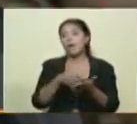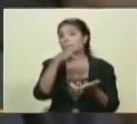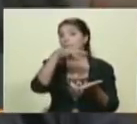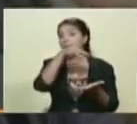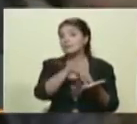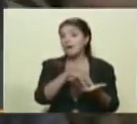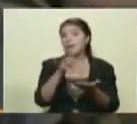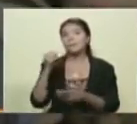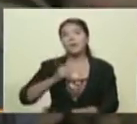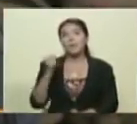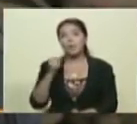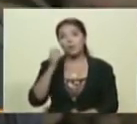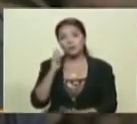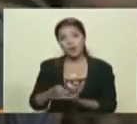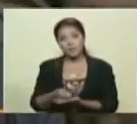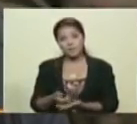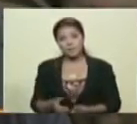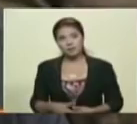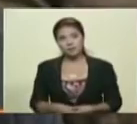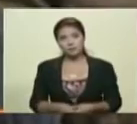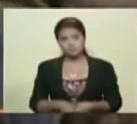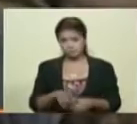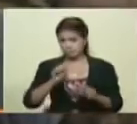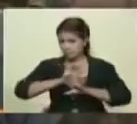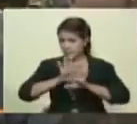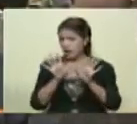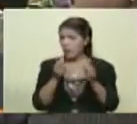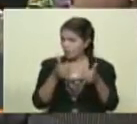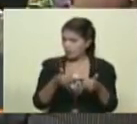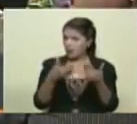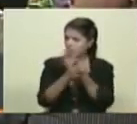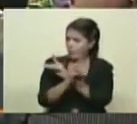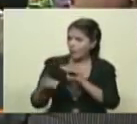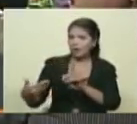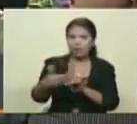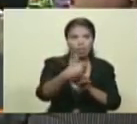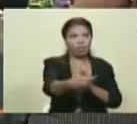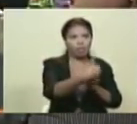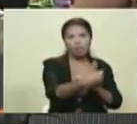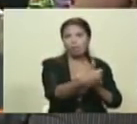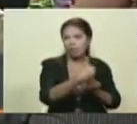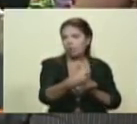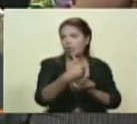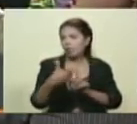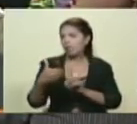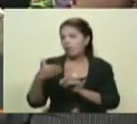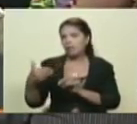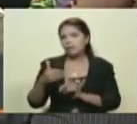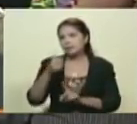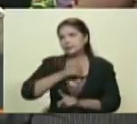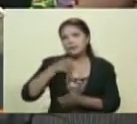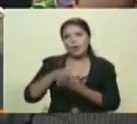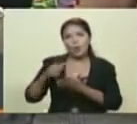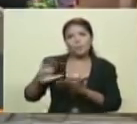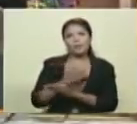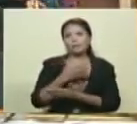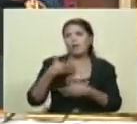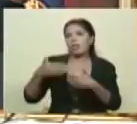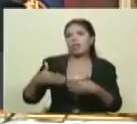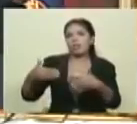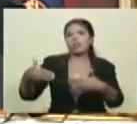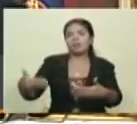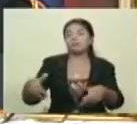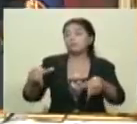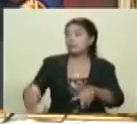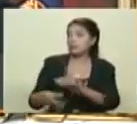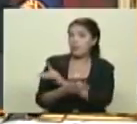desde Bogotá. Está bien, claro, si es una democracia acosada, amenazada, que enfrenta golpes de Estado continuos, es una